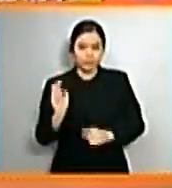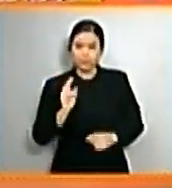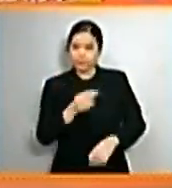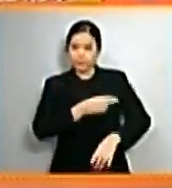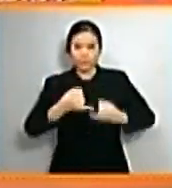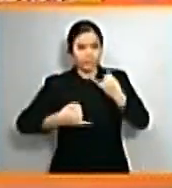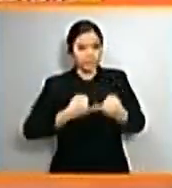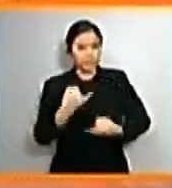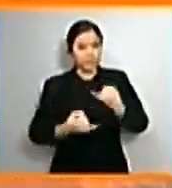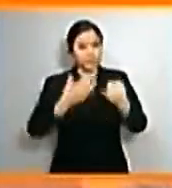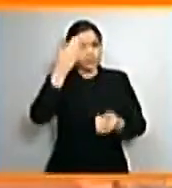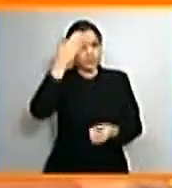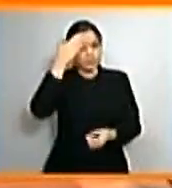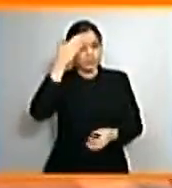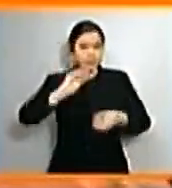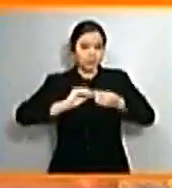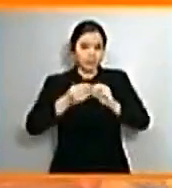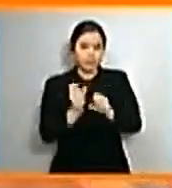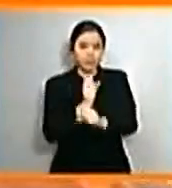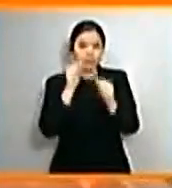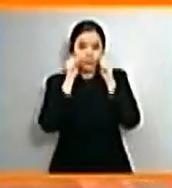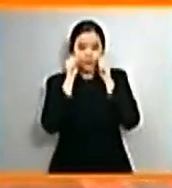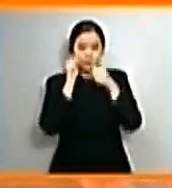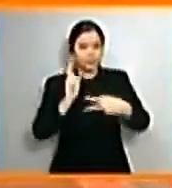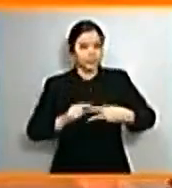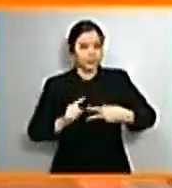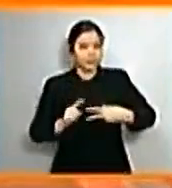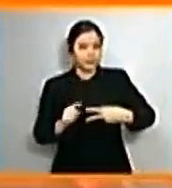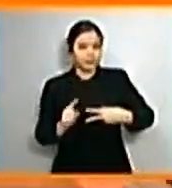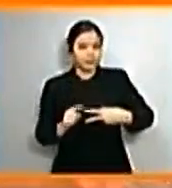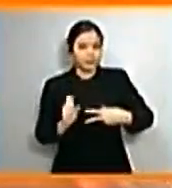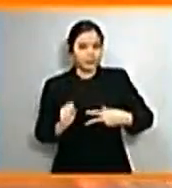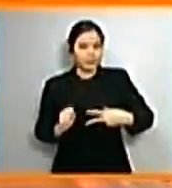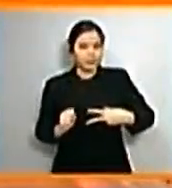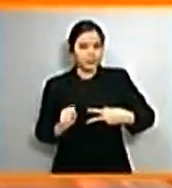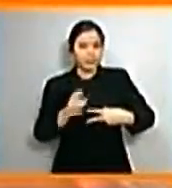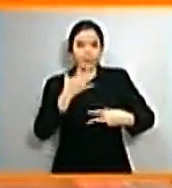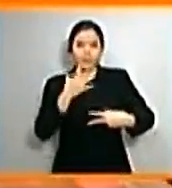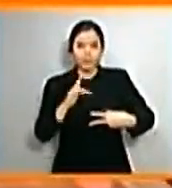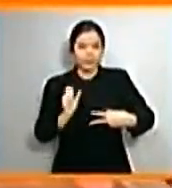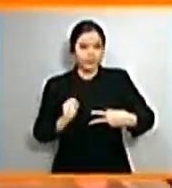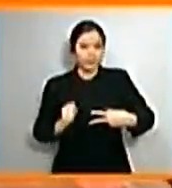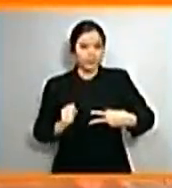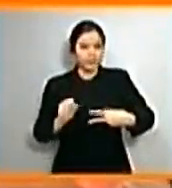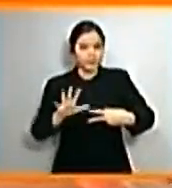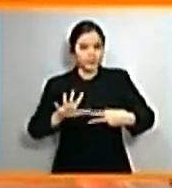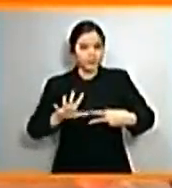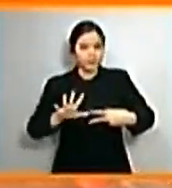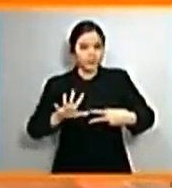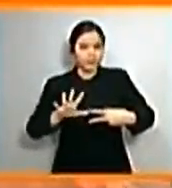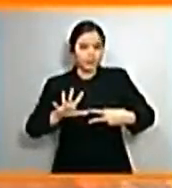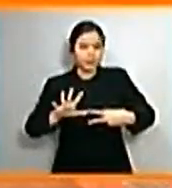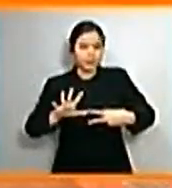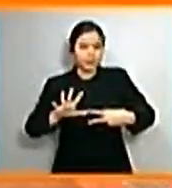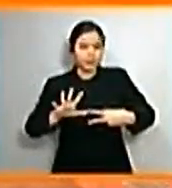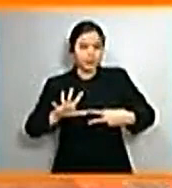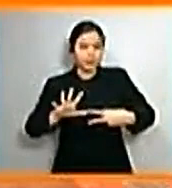Atentos porque conocemos el primer número ganador, primer dígito. Suerte. 5, segundo dígito.